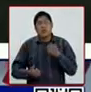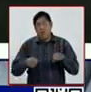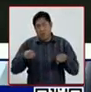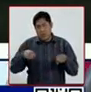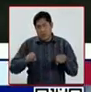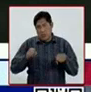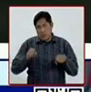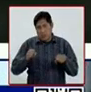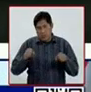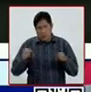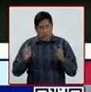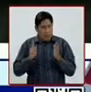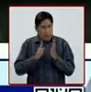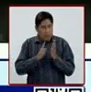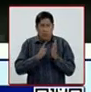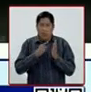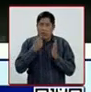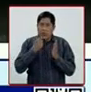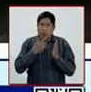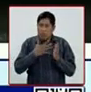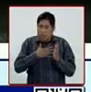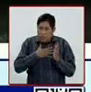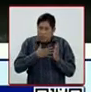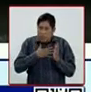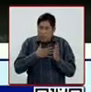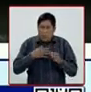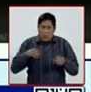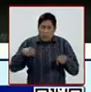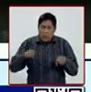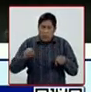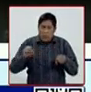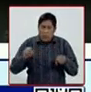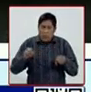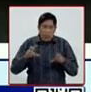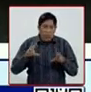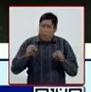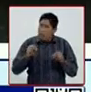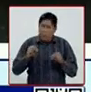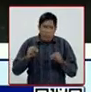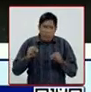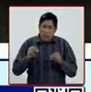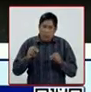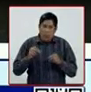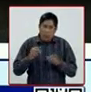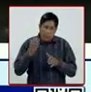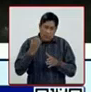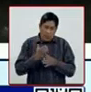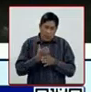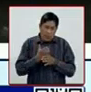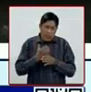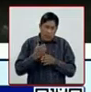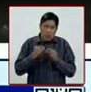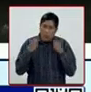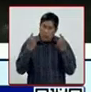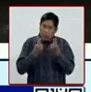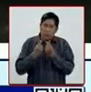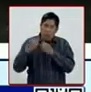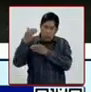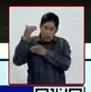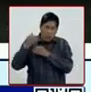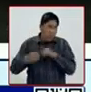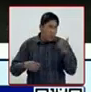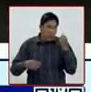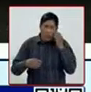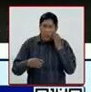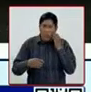motocicleta él se acerca a ellos y les dice de que la motocicleta no pertenecía a la unión juvenil cruceñista ni al otro